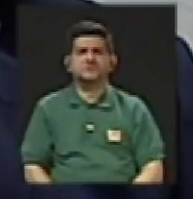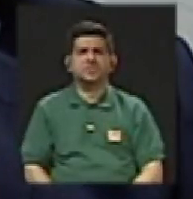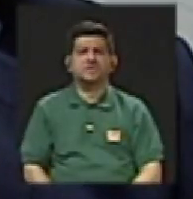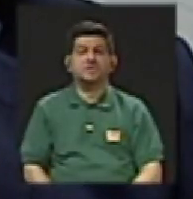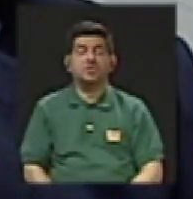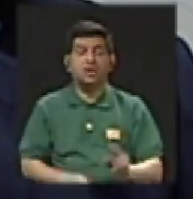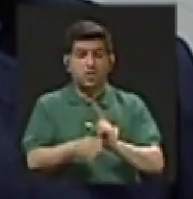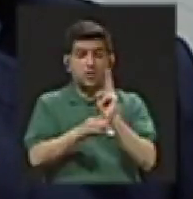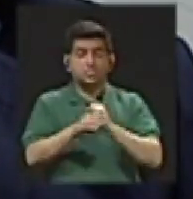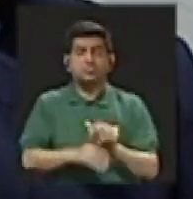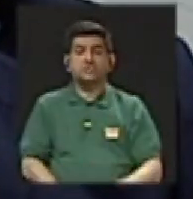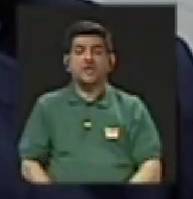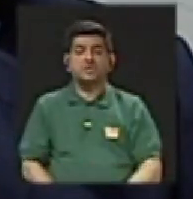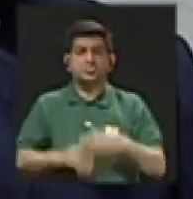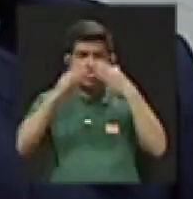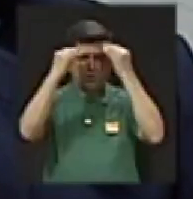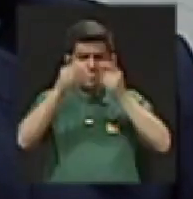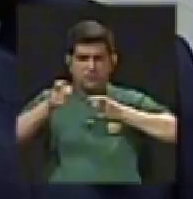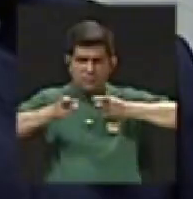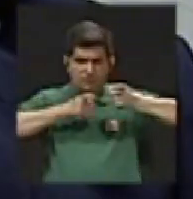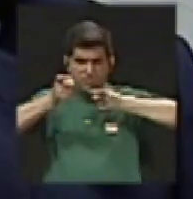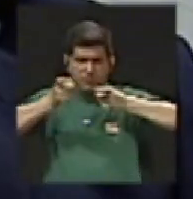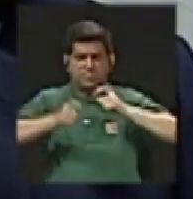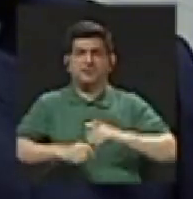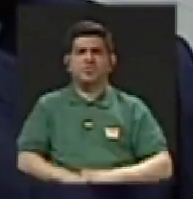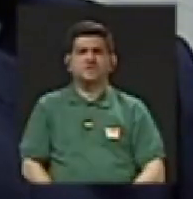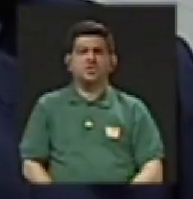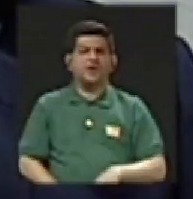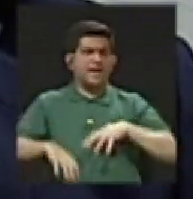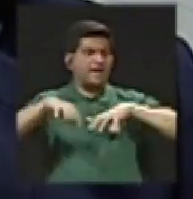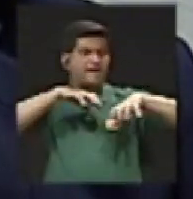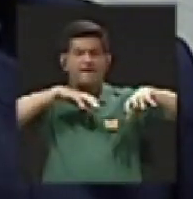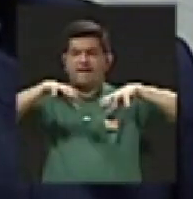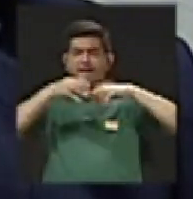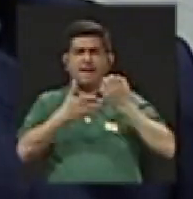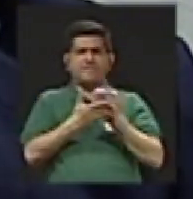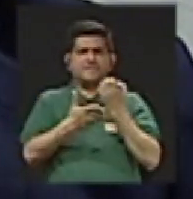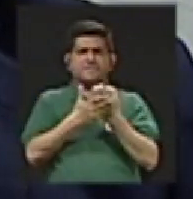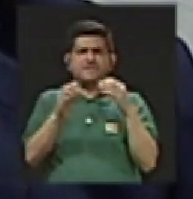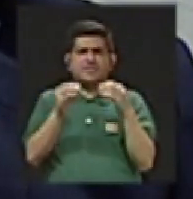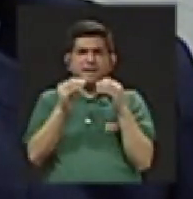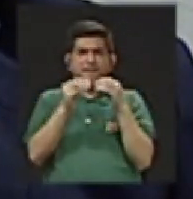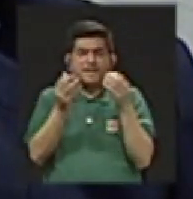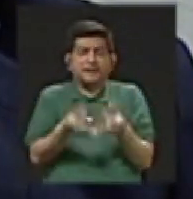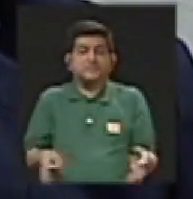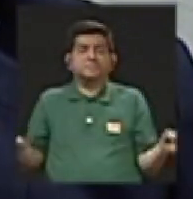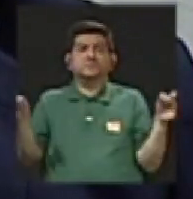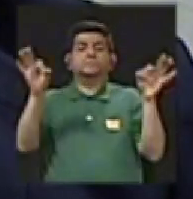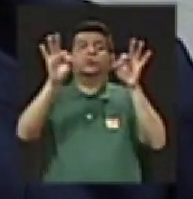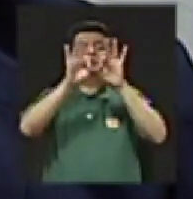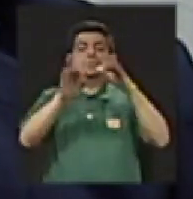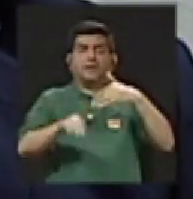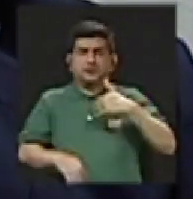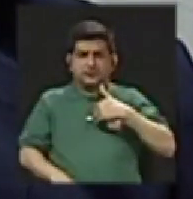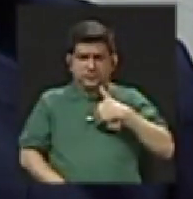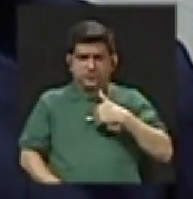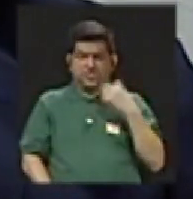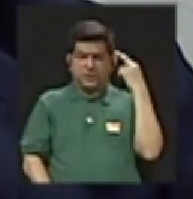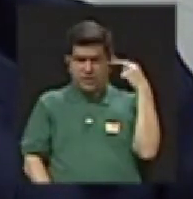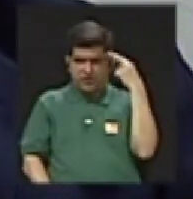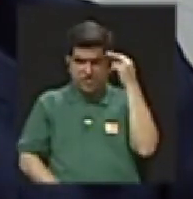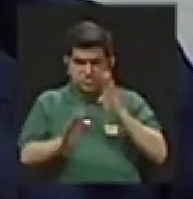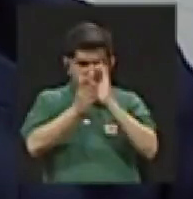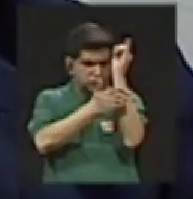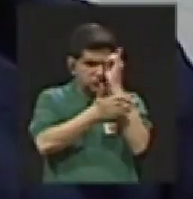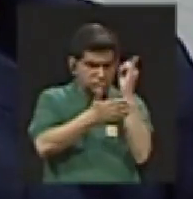haciendo uso de fuentes administrativas, de cuáles son las actividades económicas más preponderantes. Porque dado que vamos a